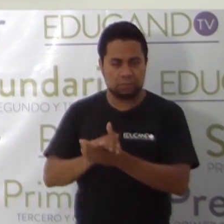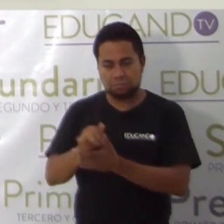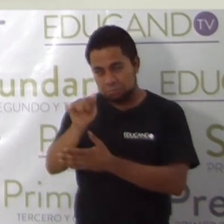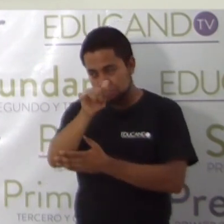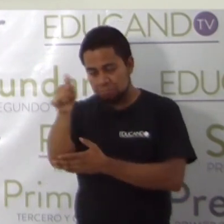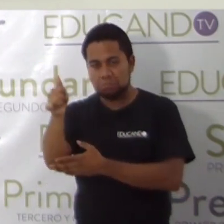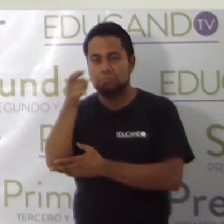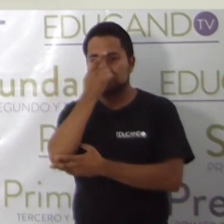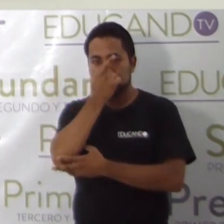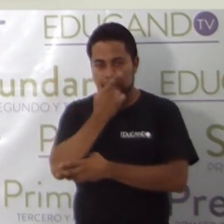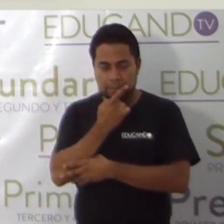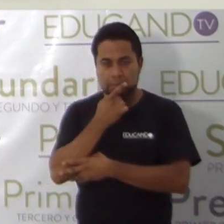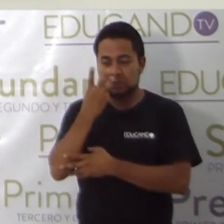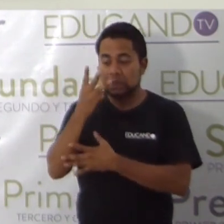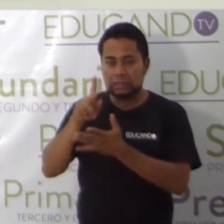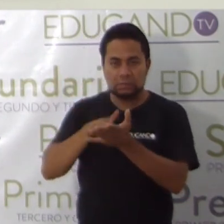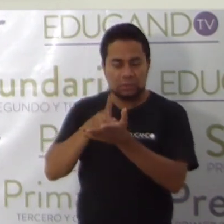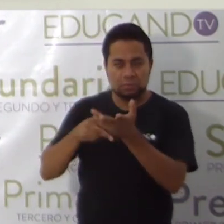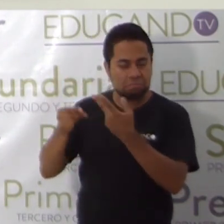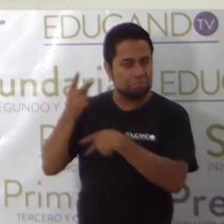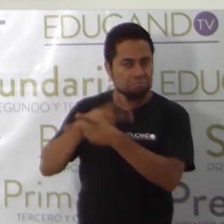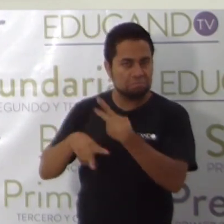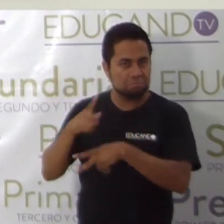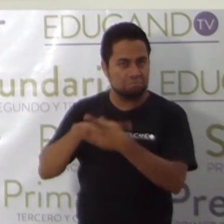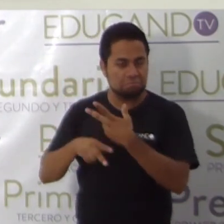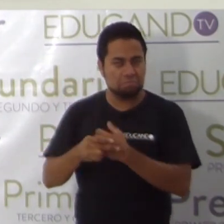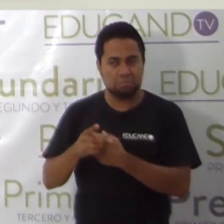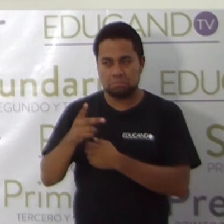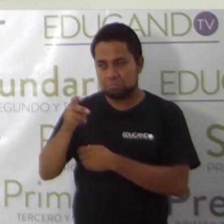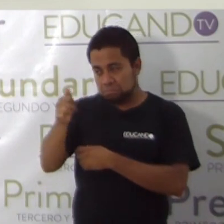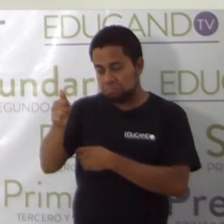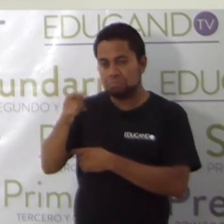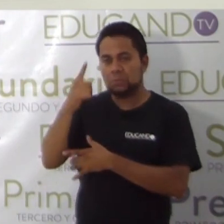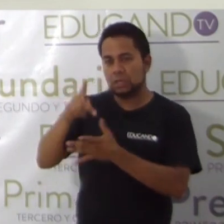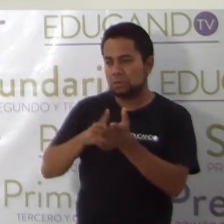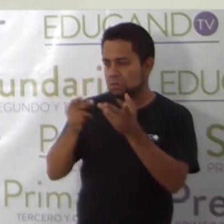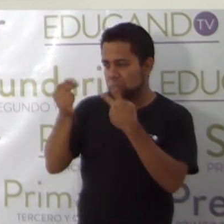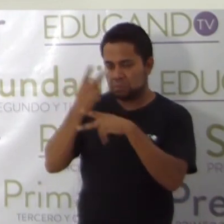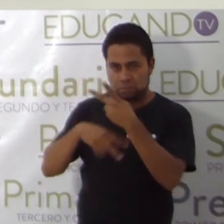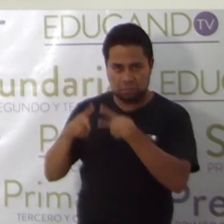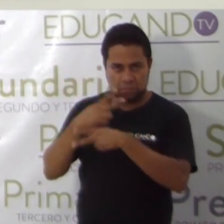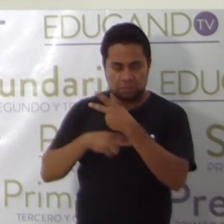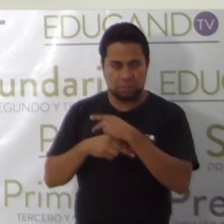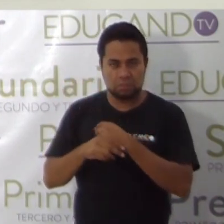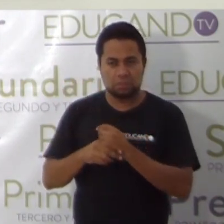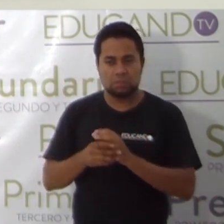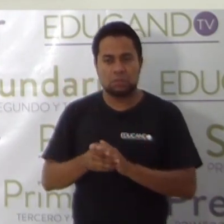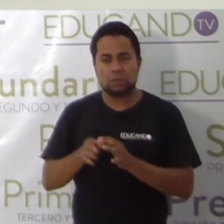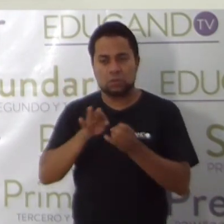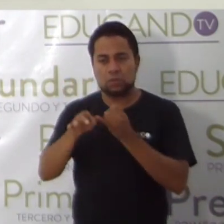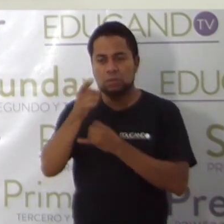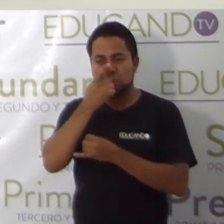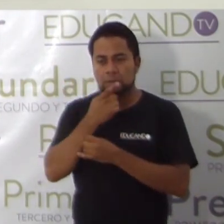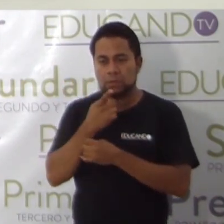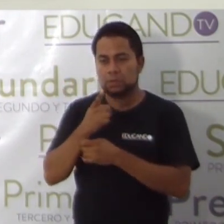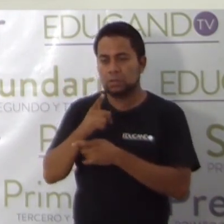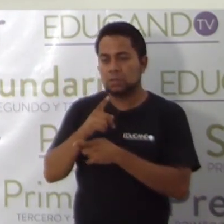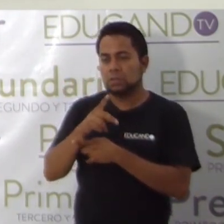Otro que faltó tres veces. Otro faltó una vez. Y un último dijo que nunca faltó.